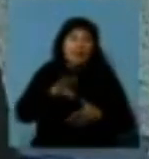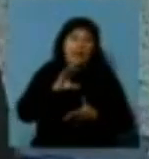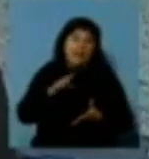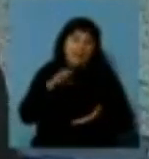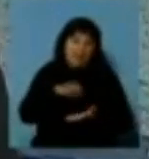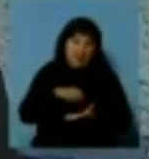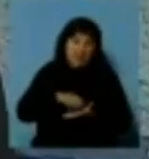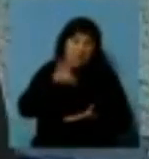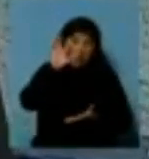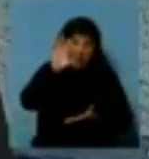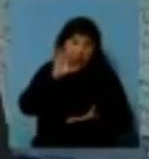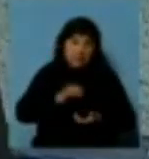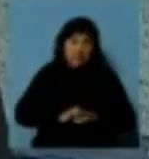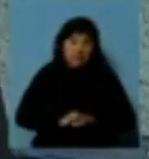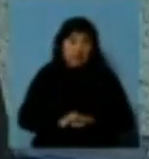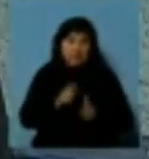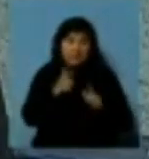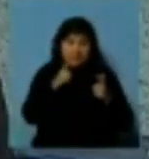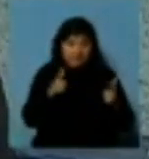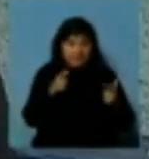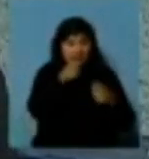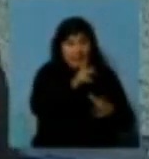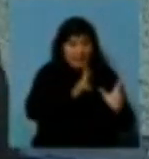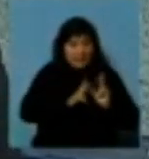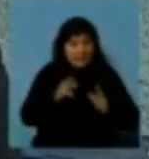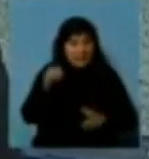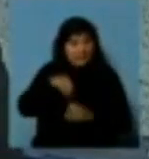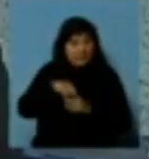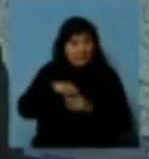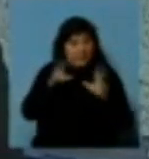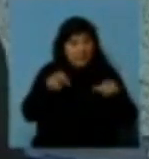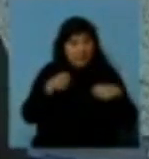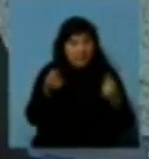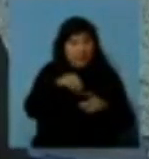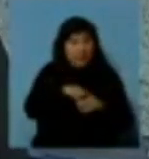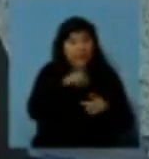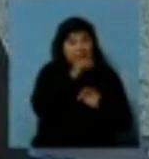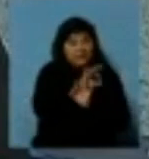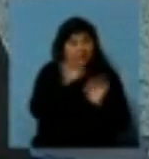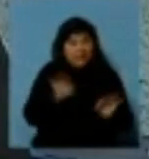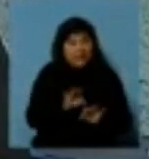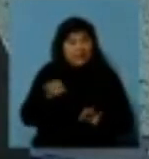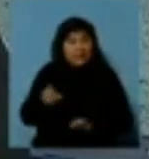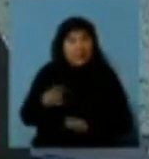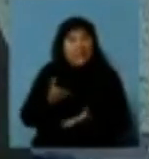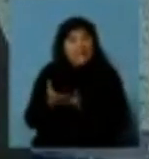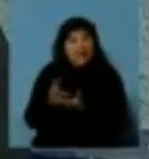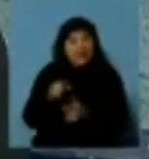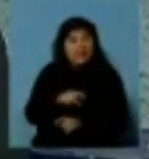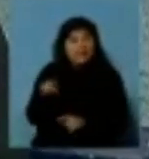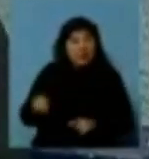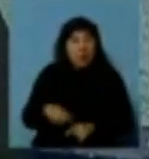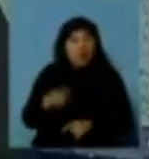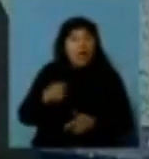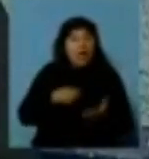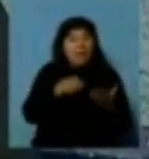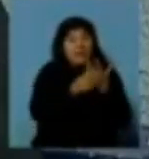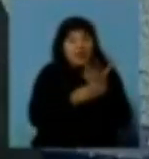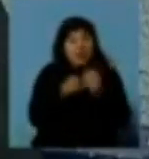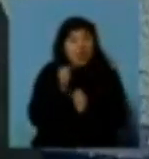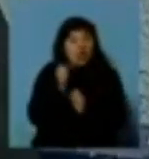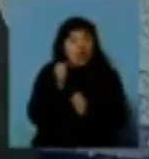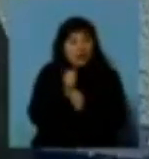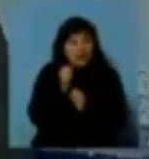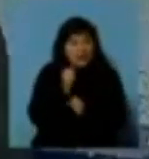provinciales. Dice que no tiene los fondos necesarios y está pidiendo que hagan el mismo aporte que hizo el Ministerio de Transporte de